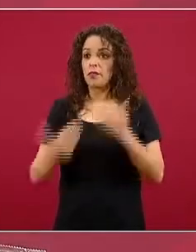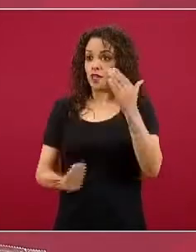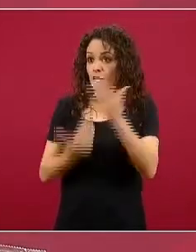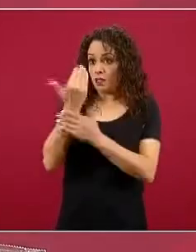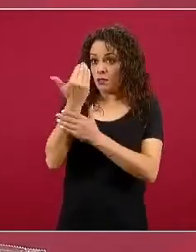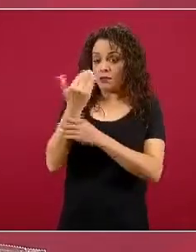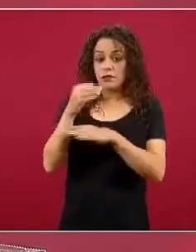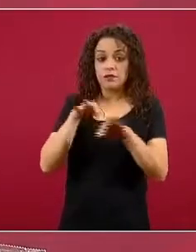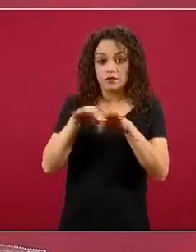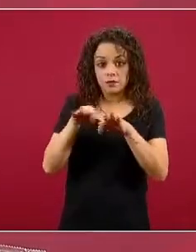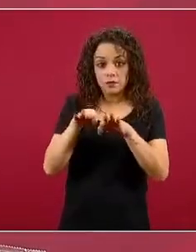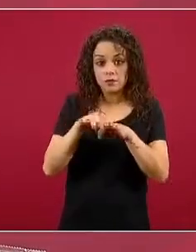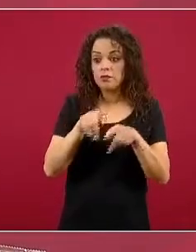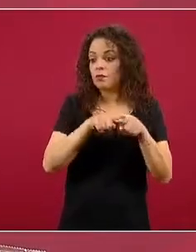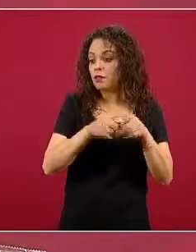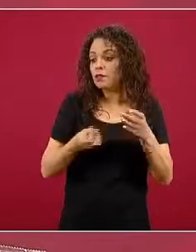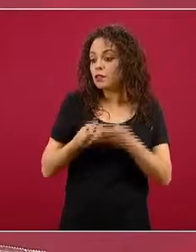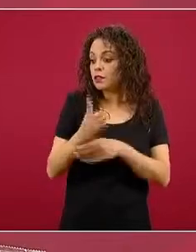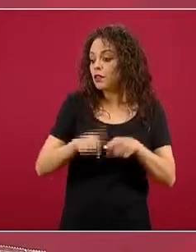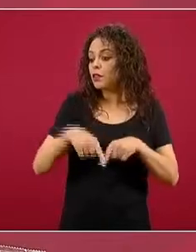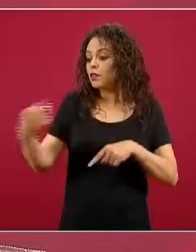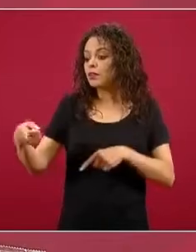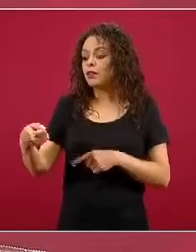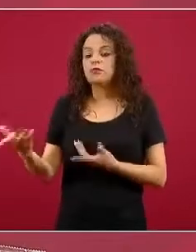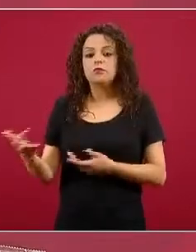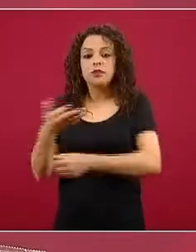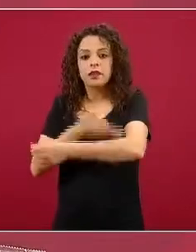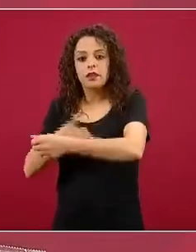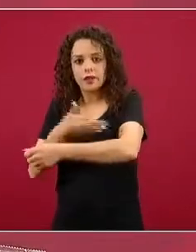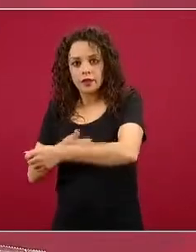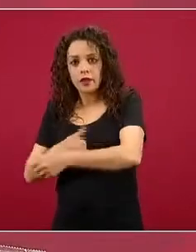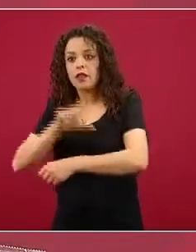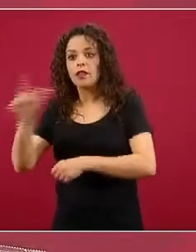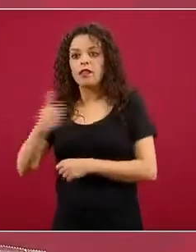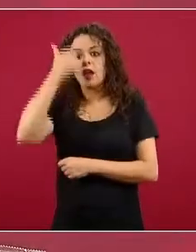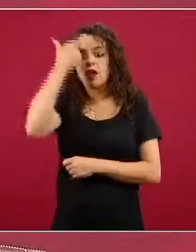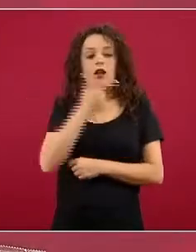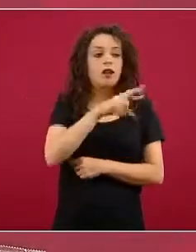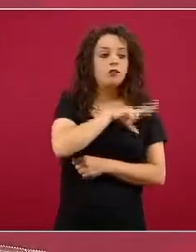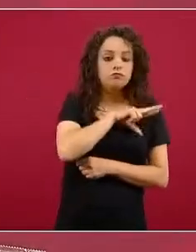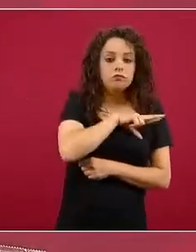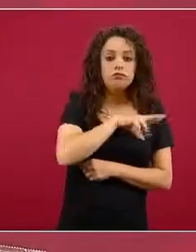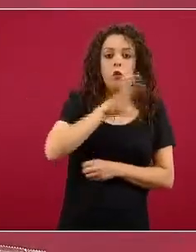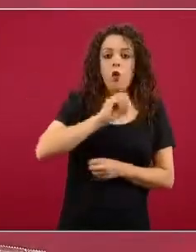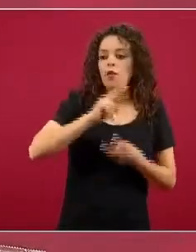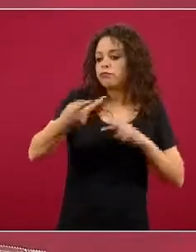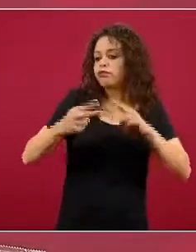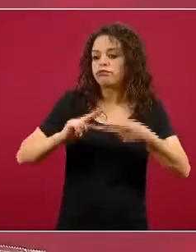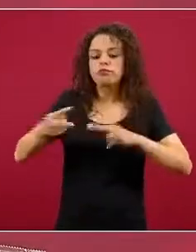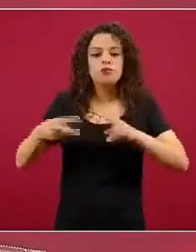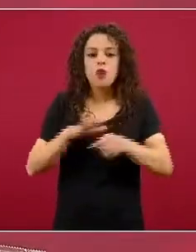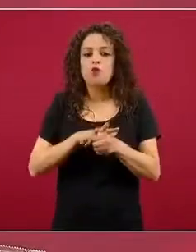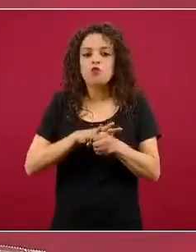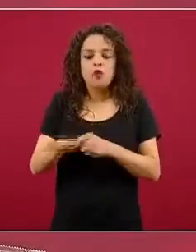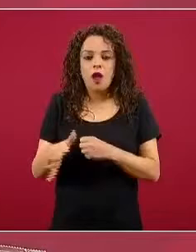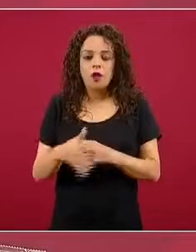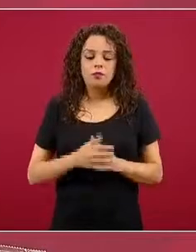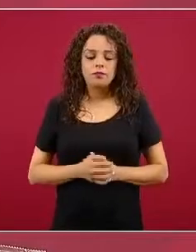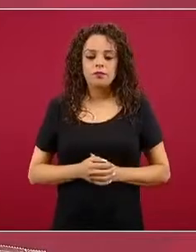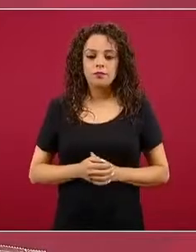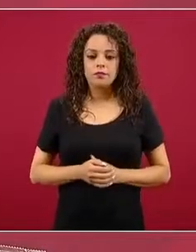turno en el otro, y luego se van al privado en la noche, o viceversa, o al revés, o en